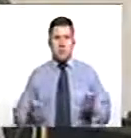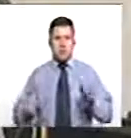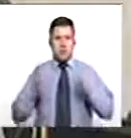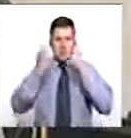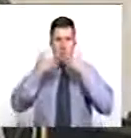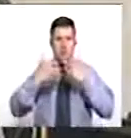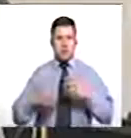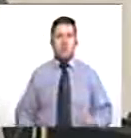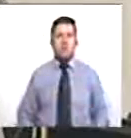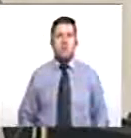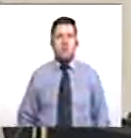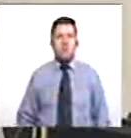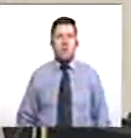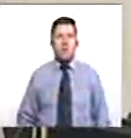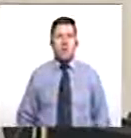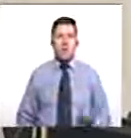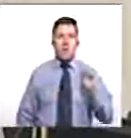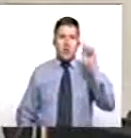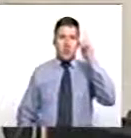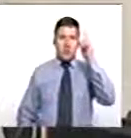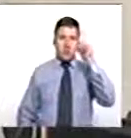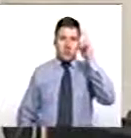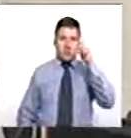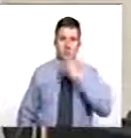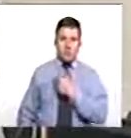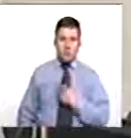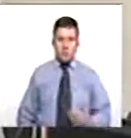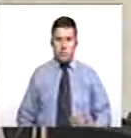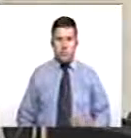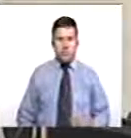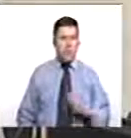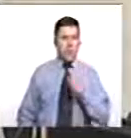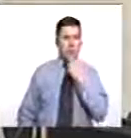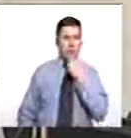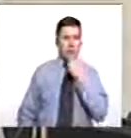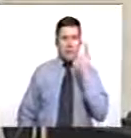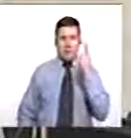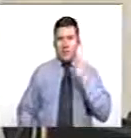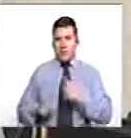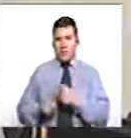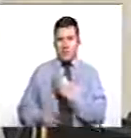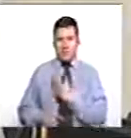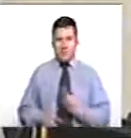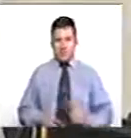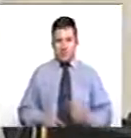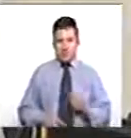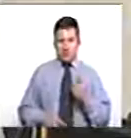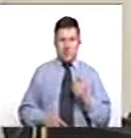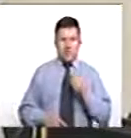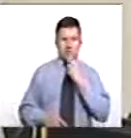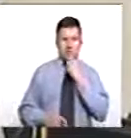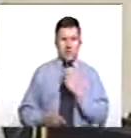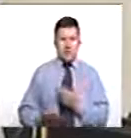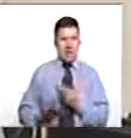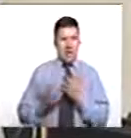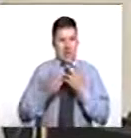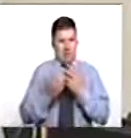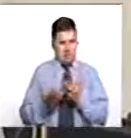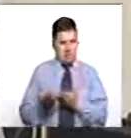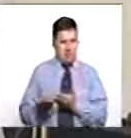empresa. El gobierno del presidente Pastrana le ofrece a esta